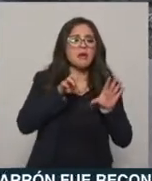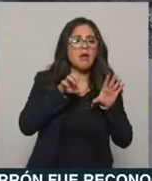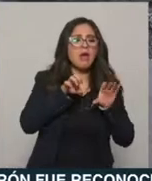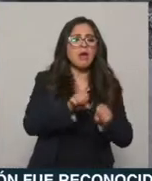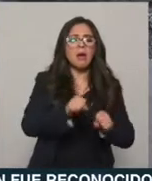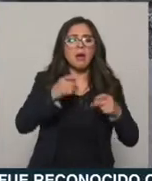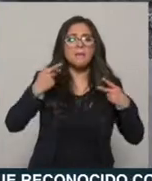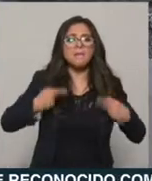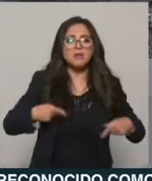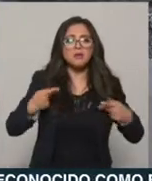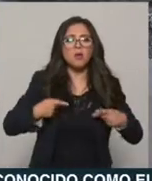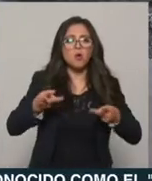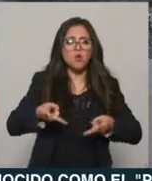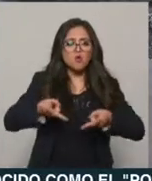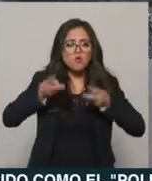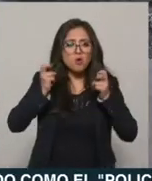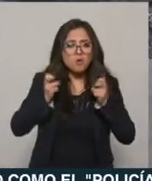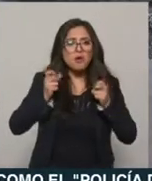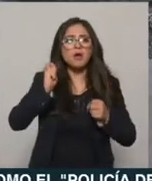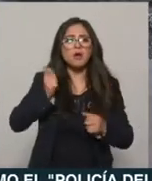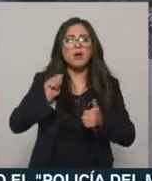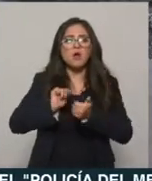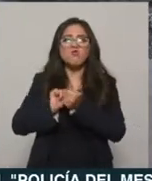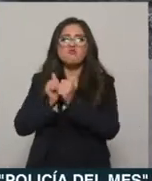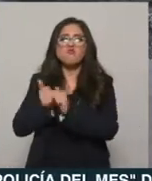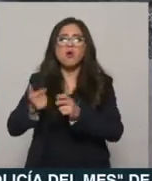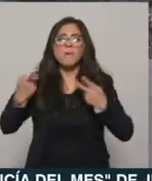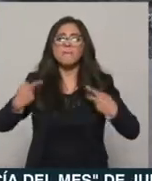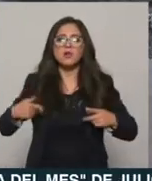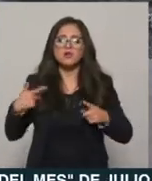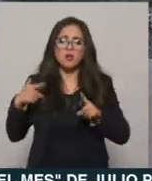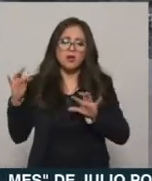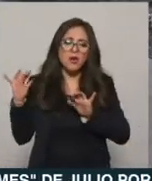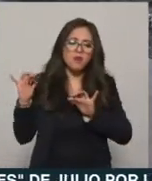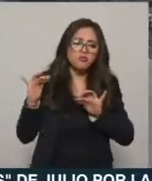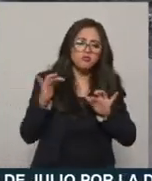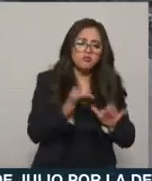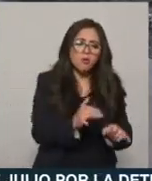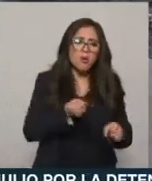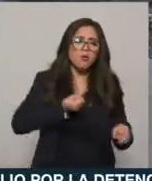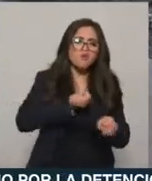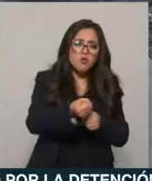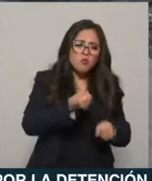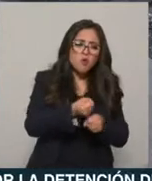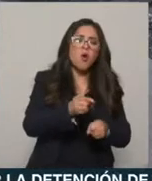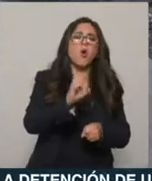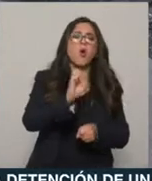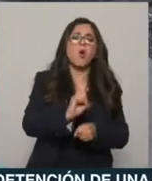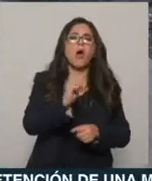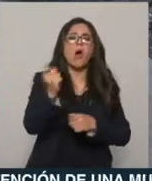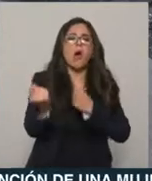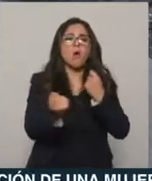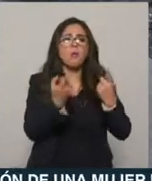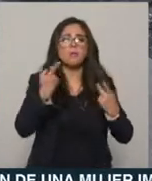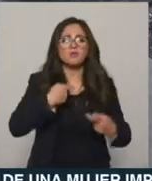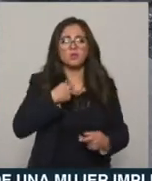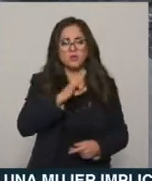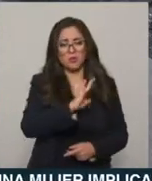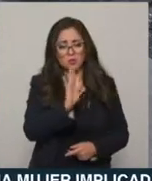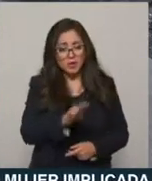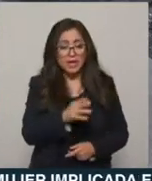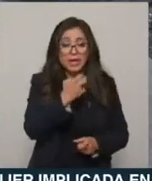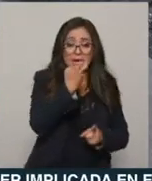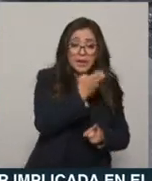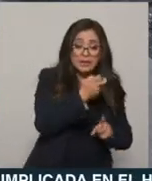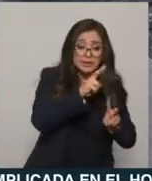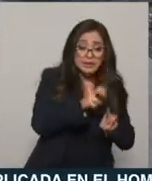delito. Bueno, pues la muchedumbre se le va encima y lo lastiman o incluso han llegado a morir. Eso entre otros casos. A veces